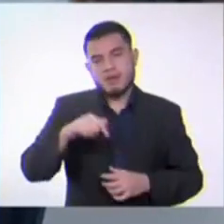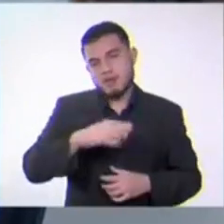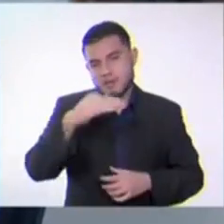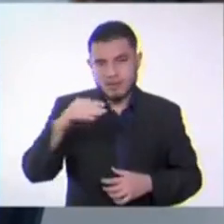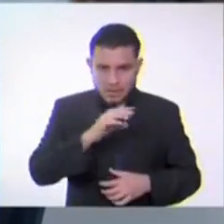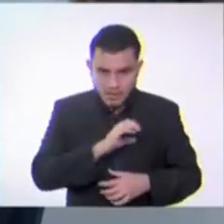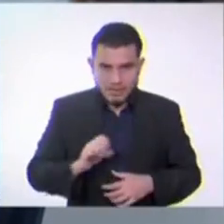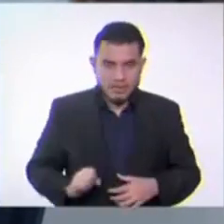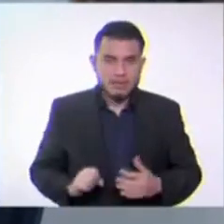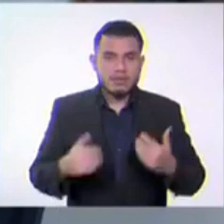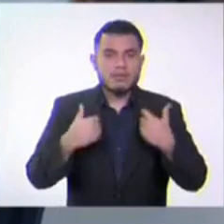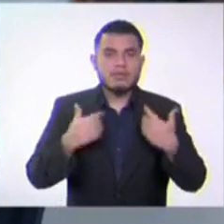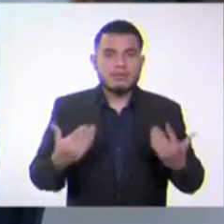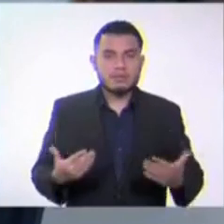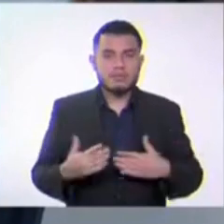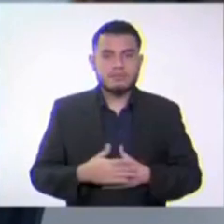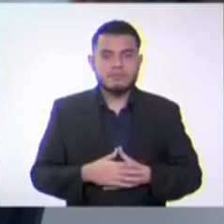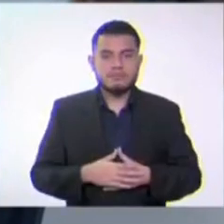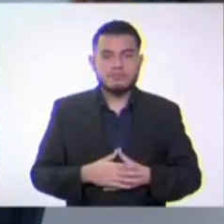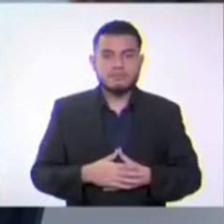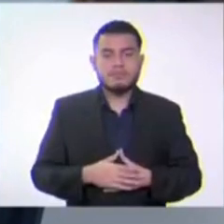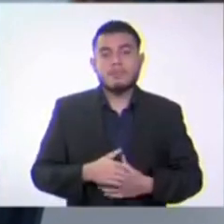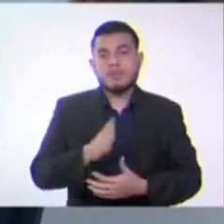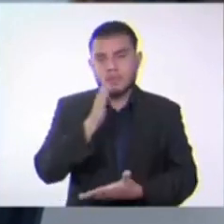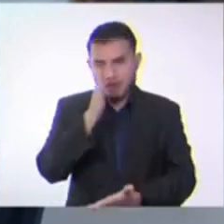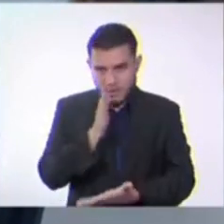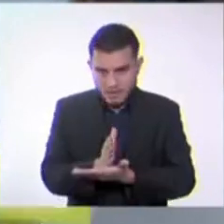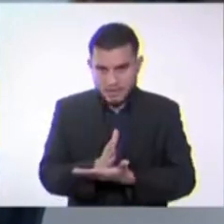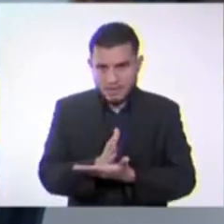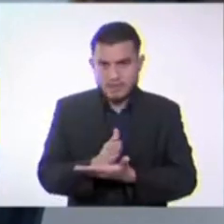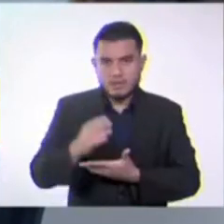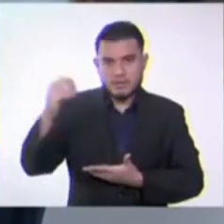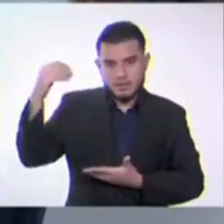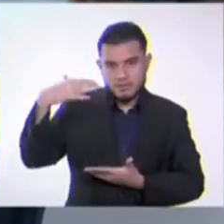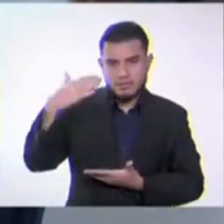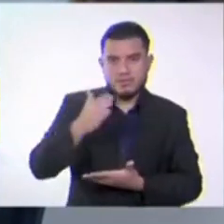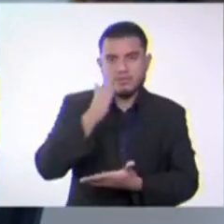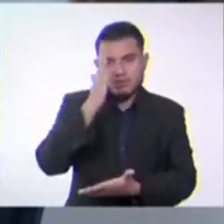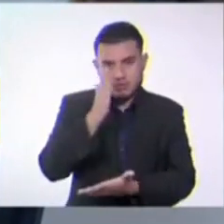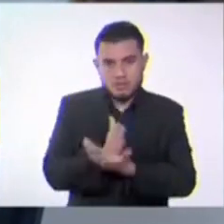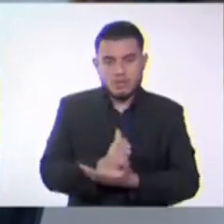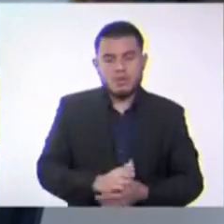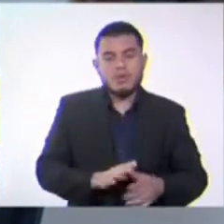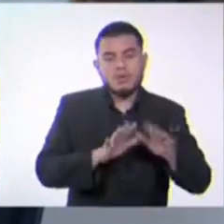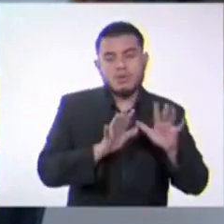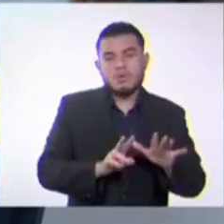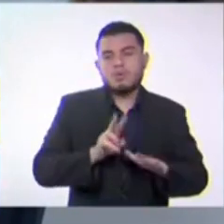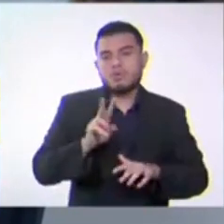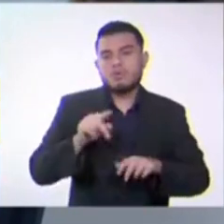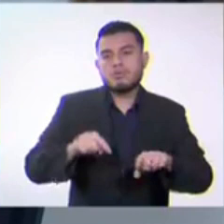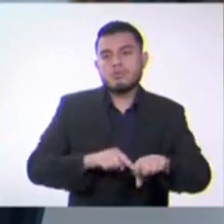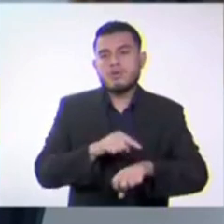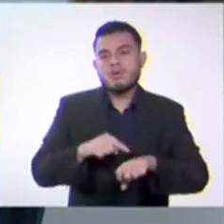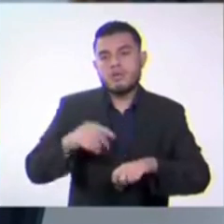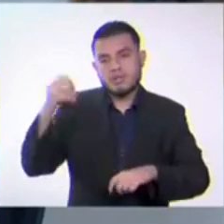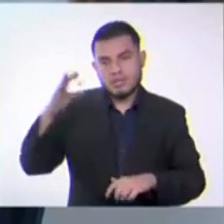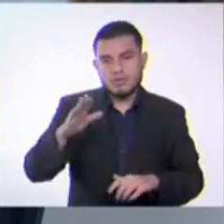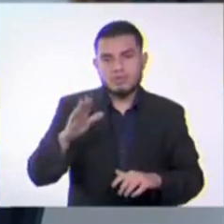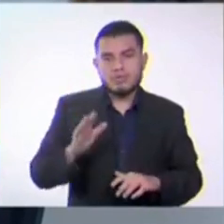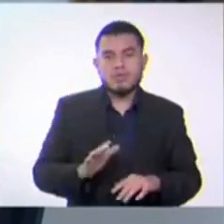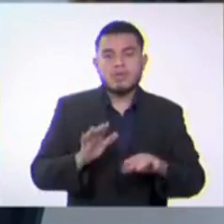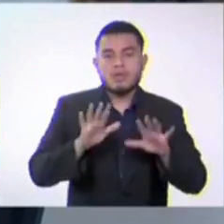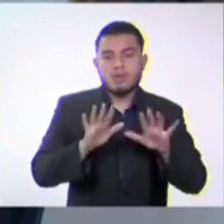Salvador tenemos la mitad de luz, es decir, 12 horas de luz, y tenemos 12 horas